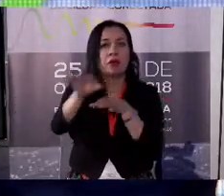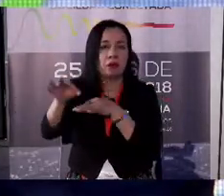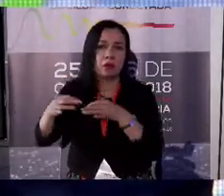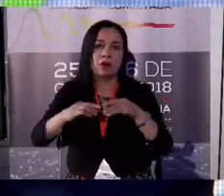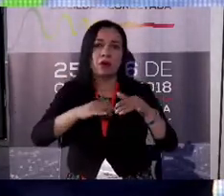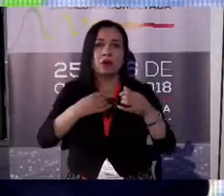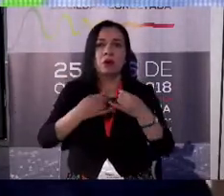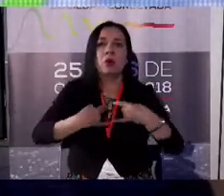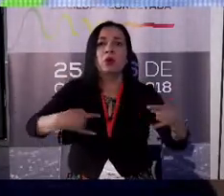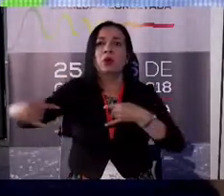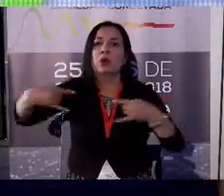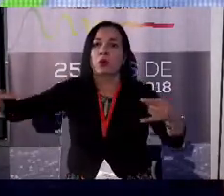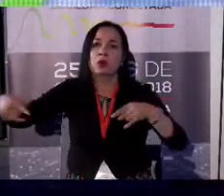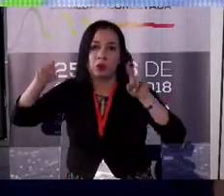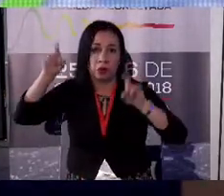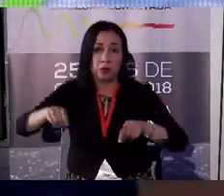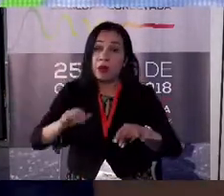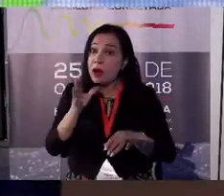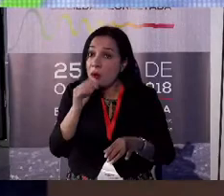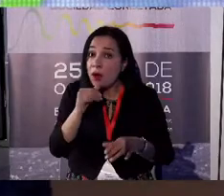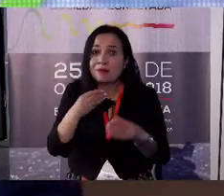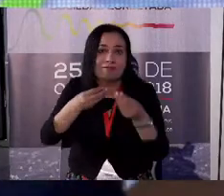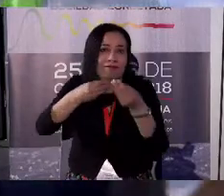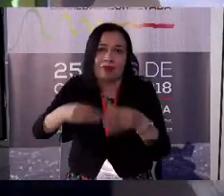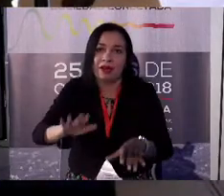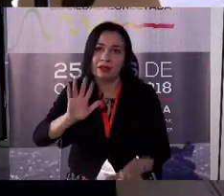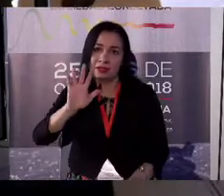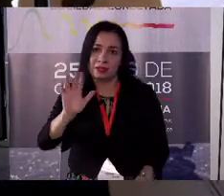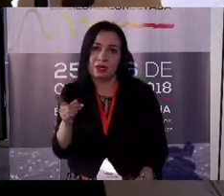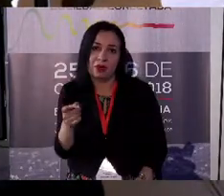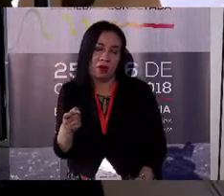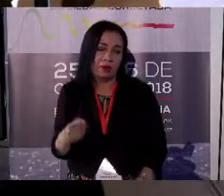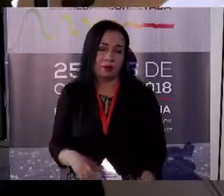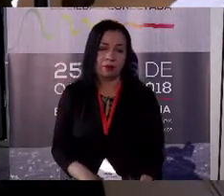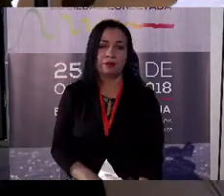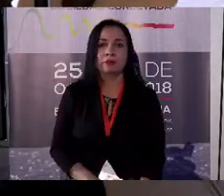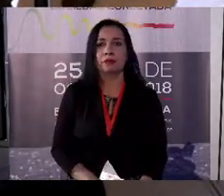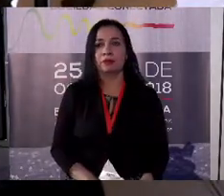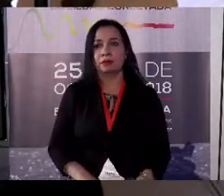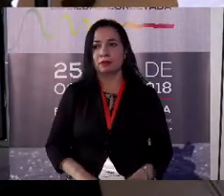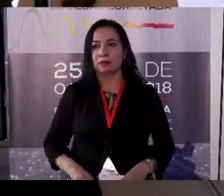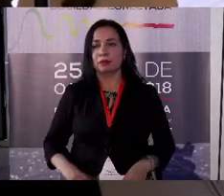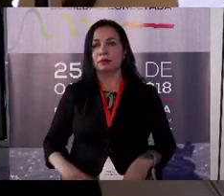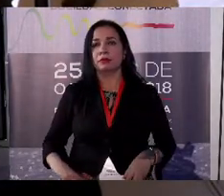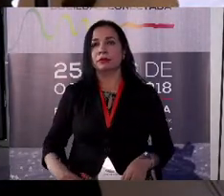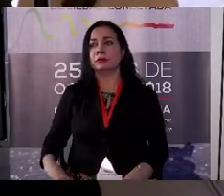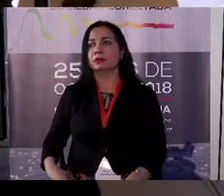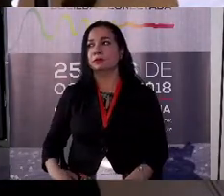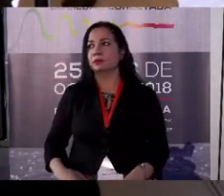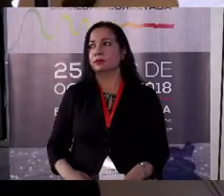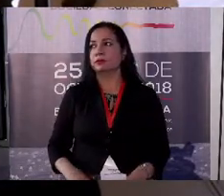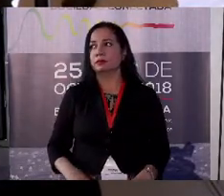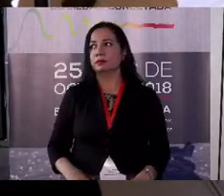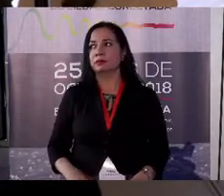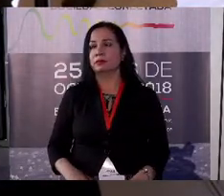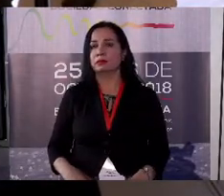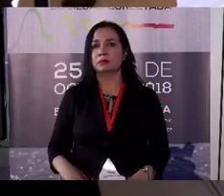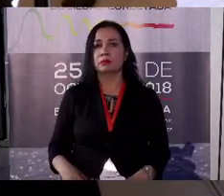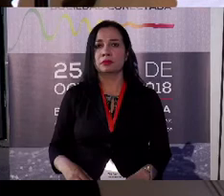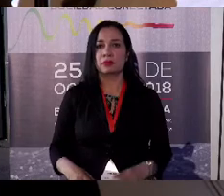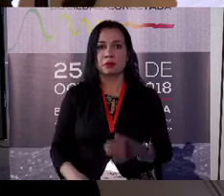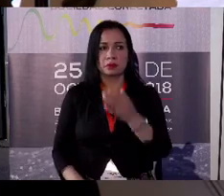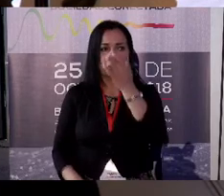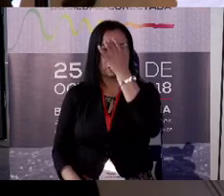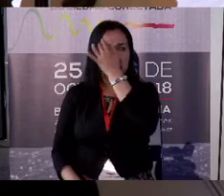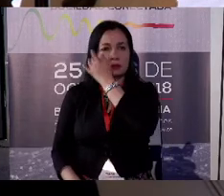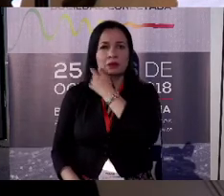5G. Muchas gracias. Bueno, gracias Sebastián por presentarnos la posición de GSMA. José, vos,